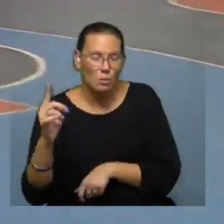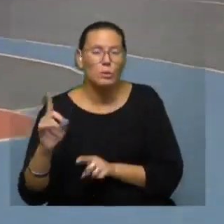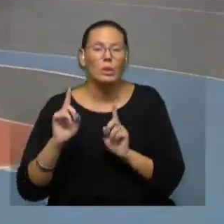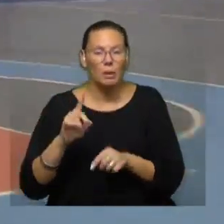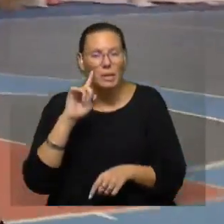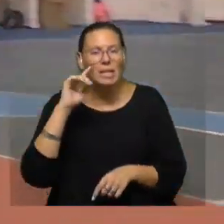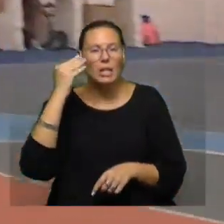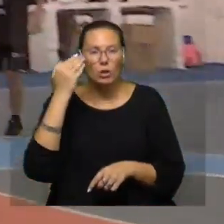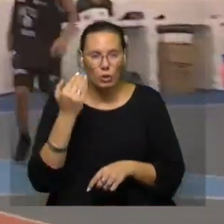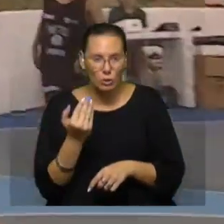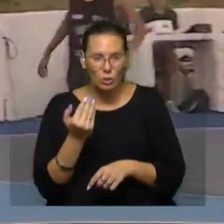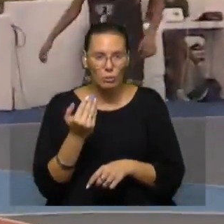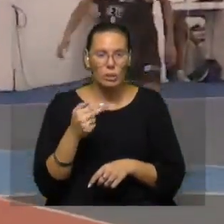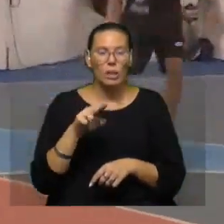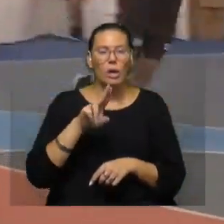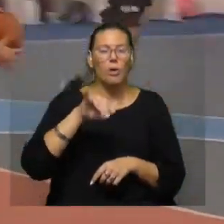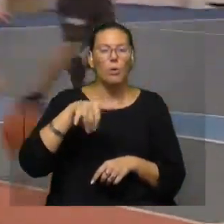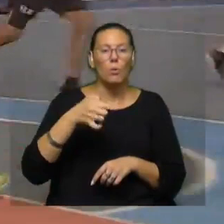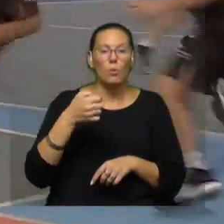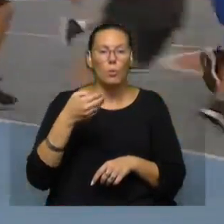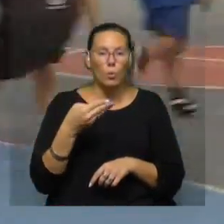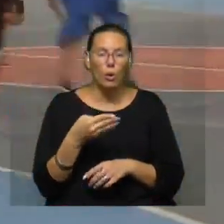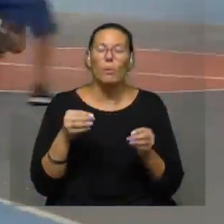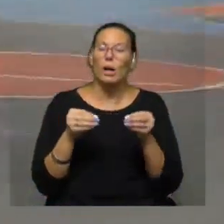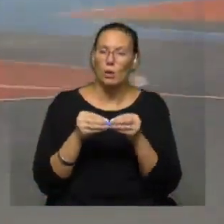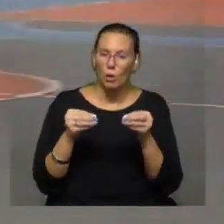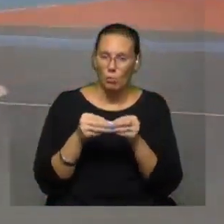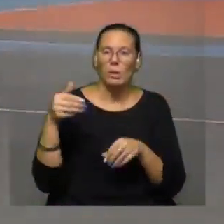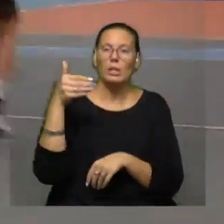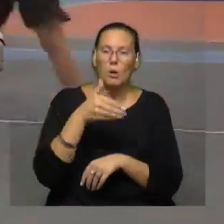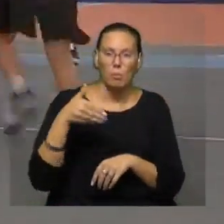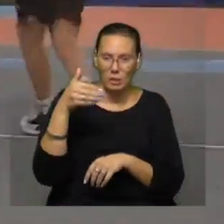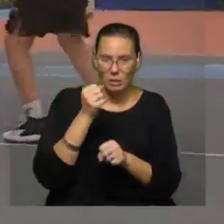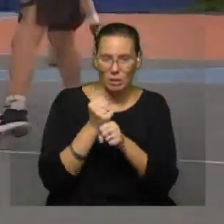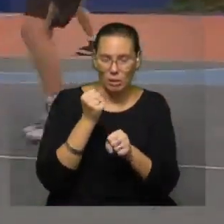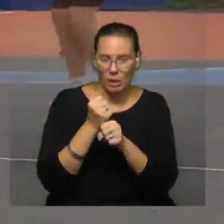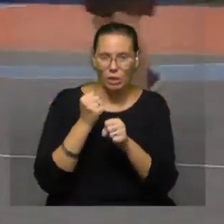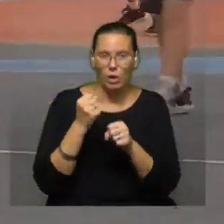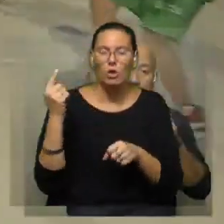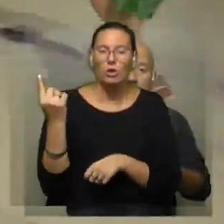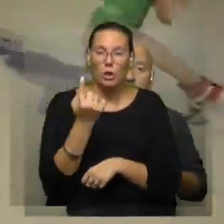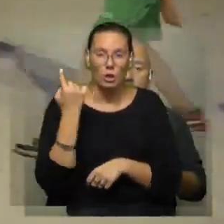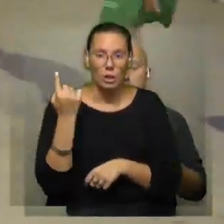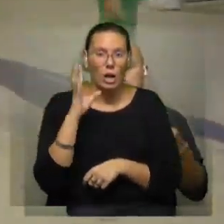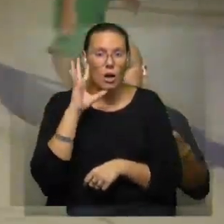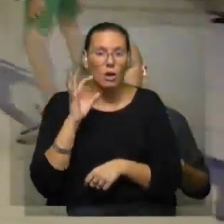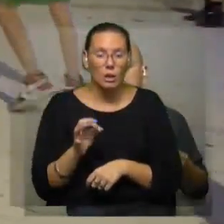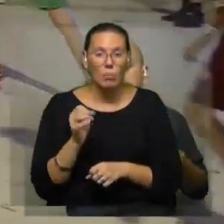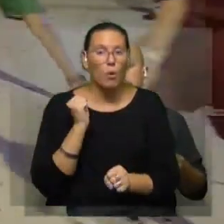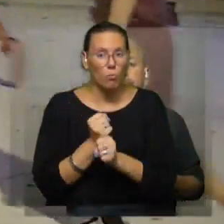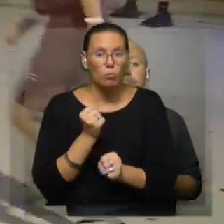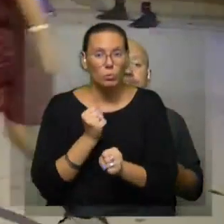un reconocimiento de parte de UJOV a todos los compañeros que participaron durante el torneo. Creemos que hicimos una